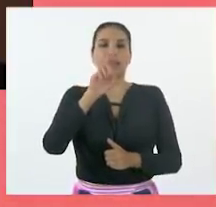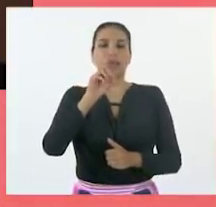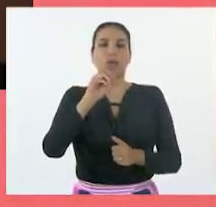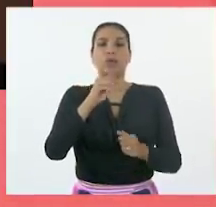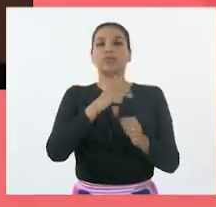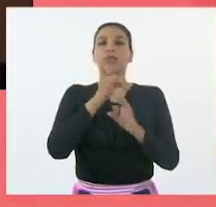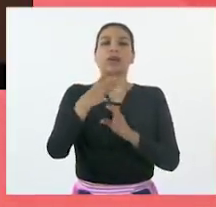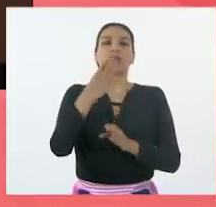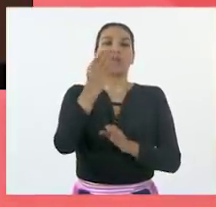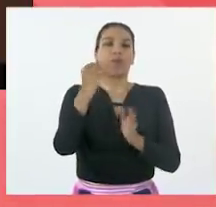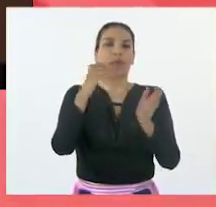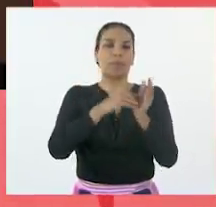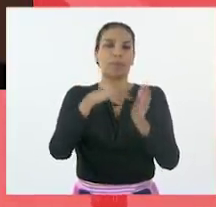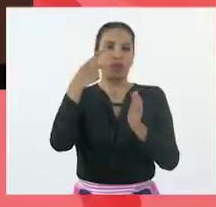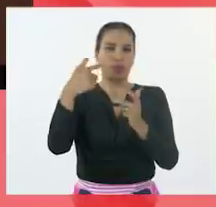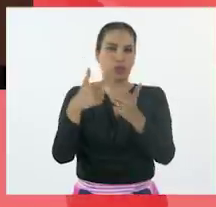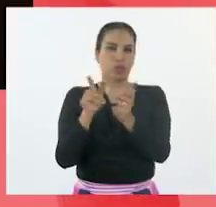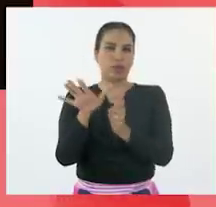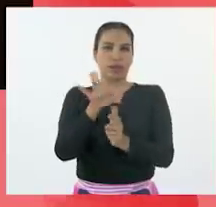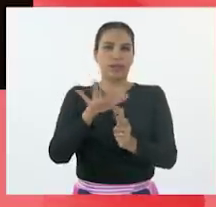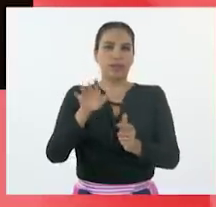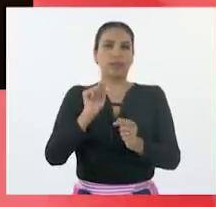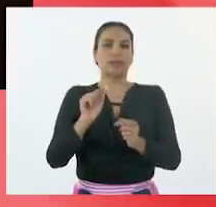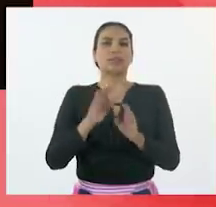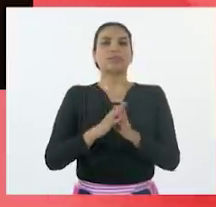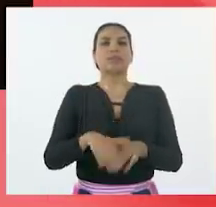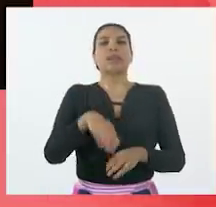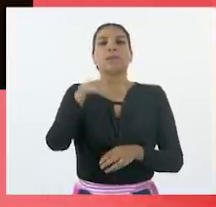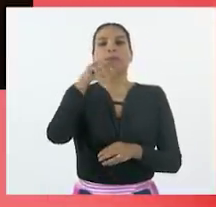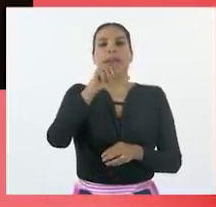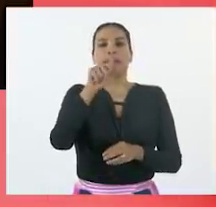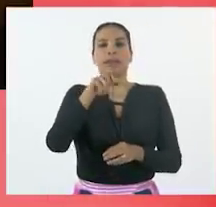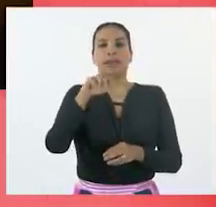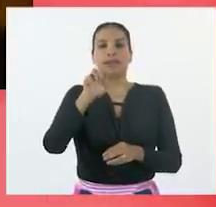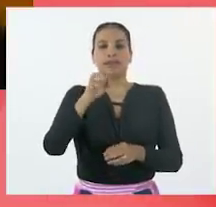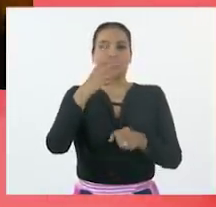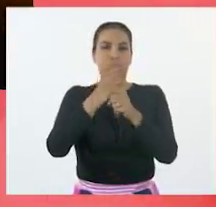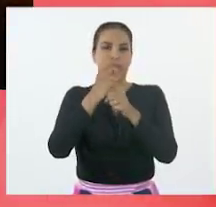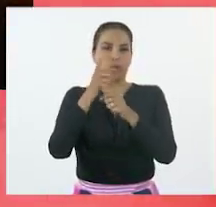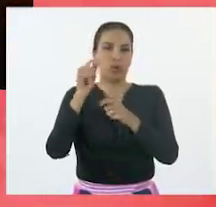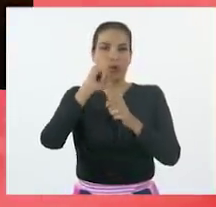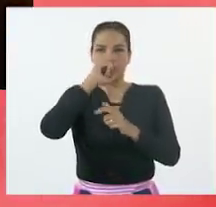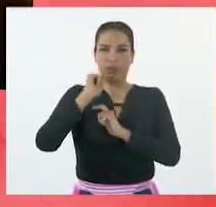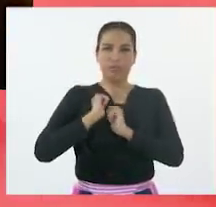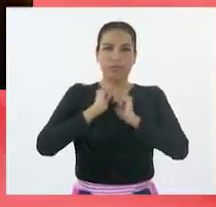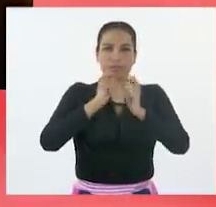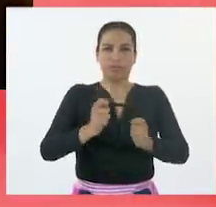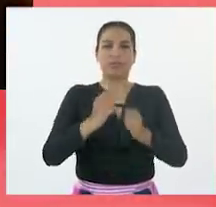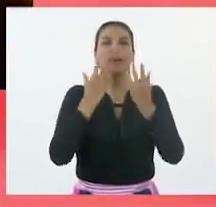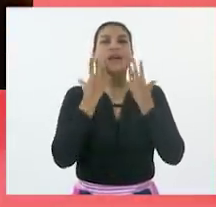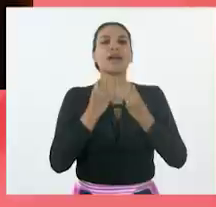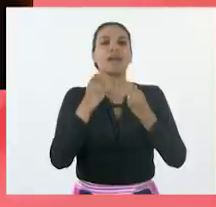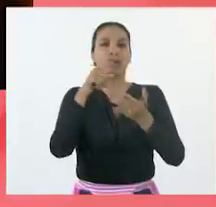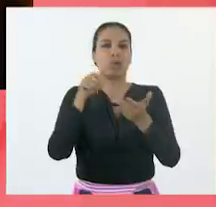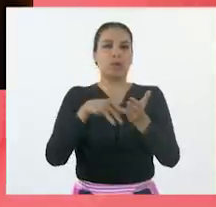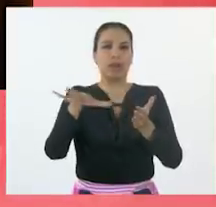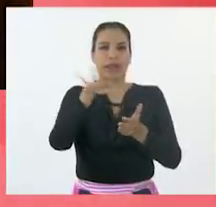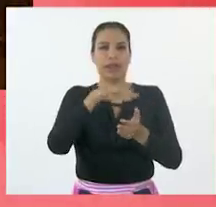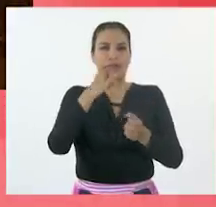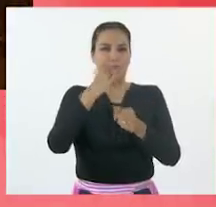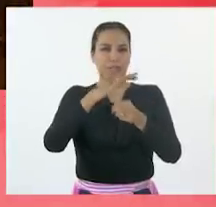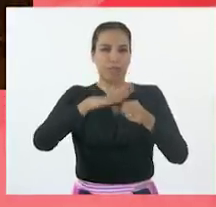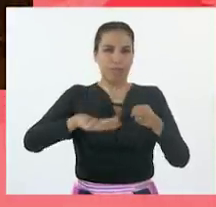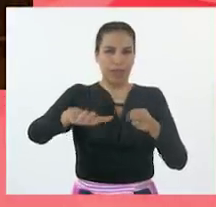9,000 imperialistas al mando de Leonardo Márquez, que era el segundo de Maximiliano en la jerarquía imperial.